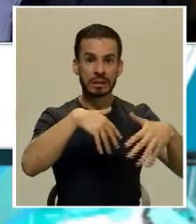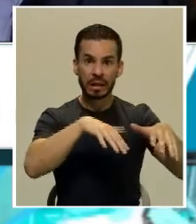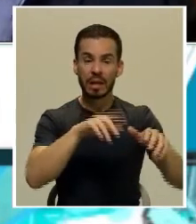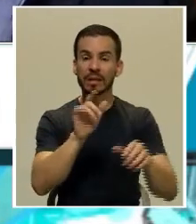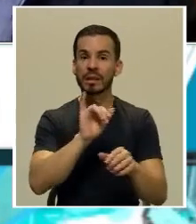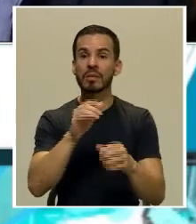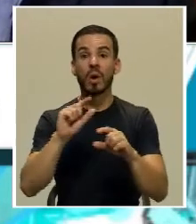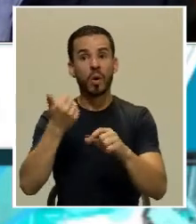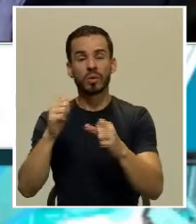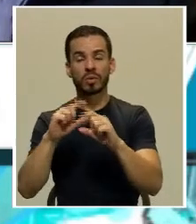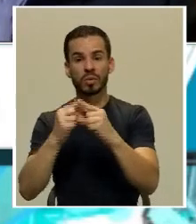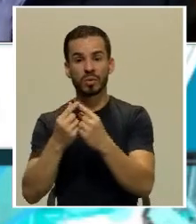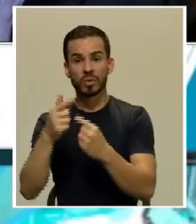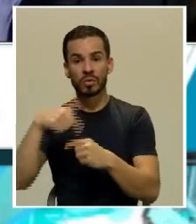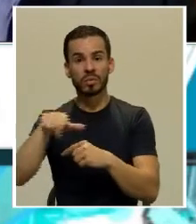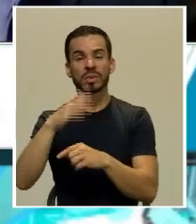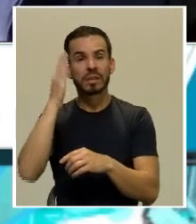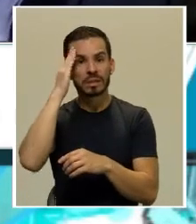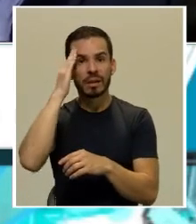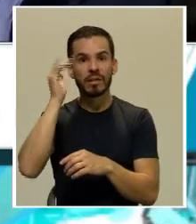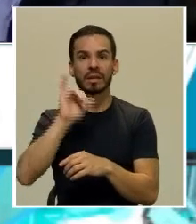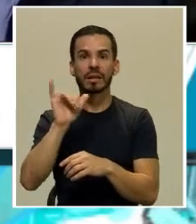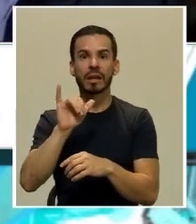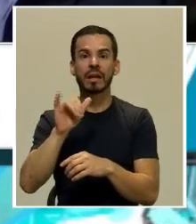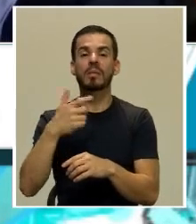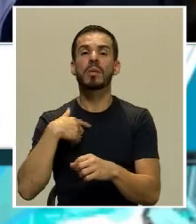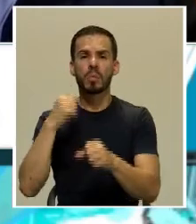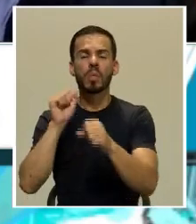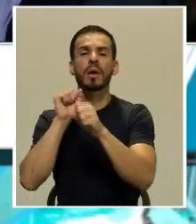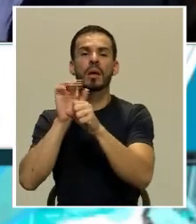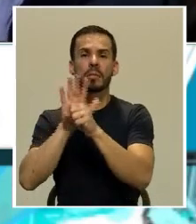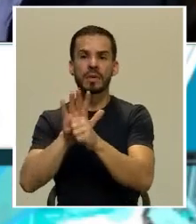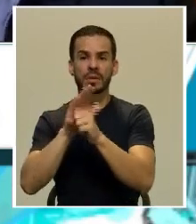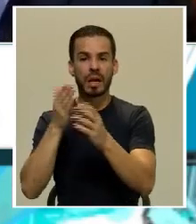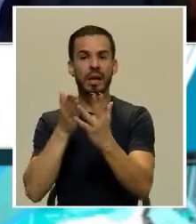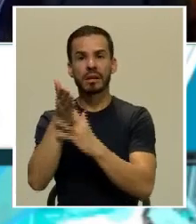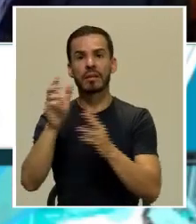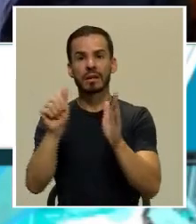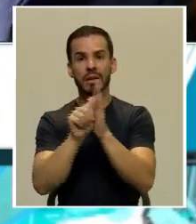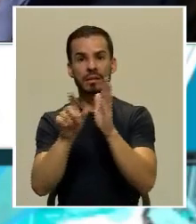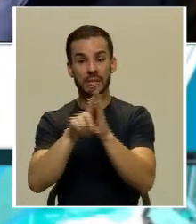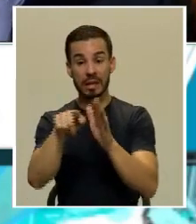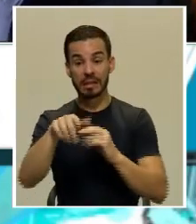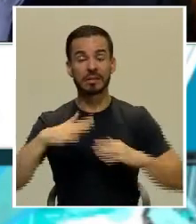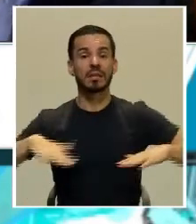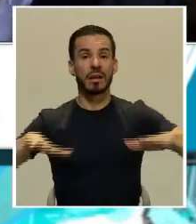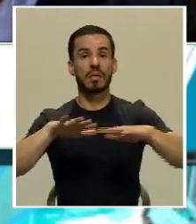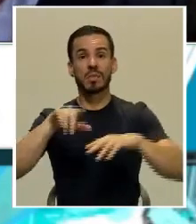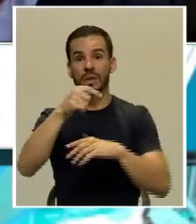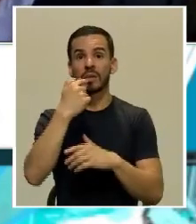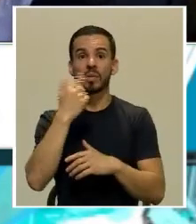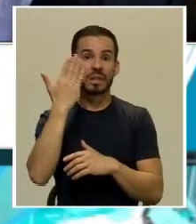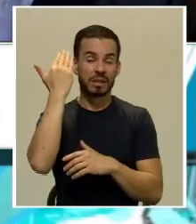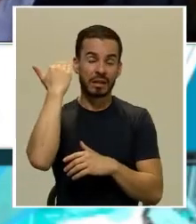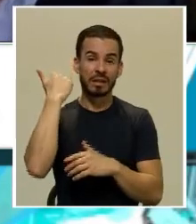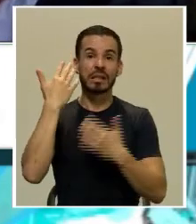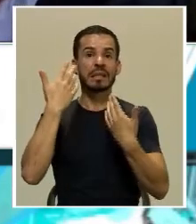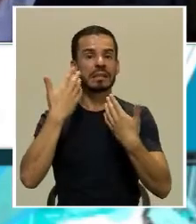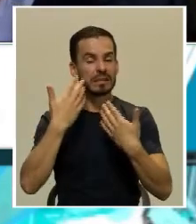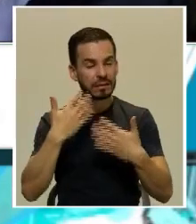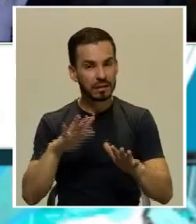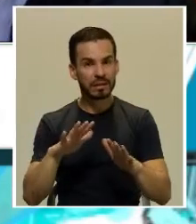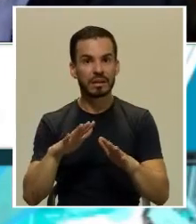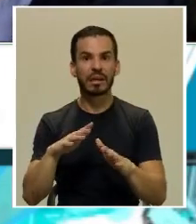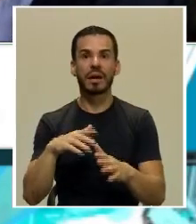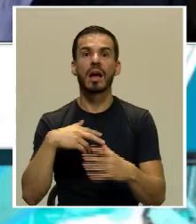pero también a otros grupos que saben que también que pueden presionar mediante la Asamblea Legislativa en este ambiente que, como decíamos hace unos minutos, ya de por